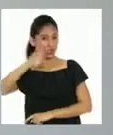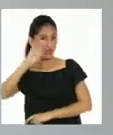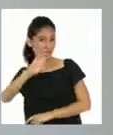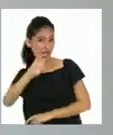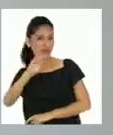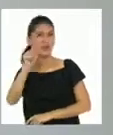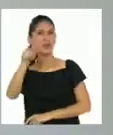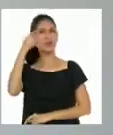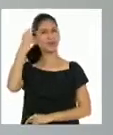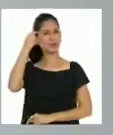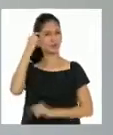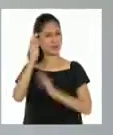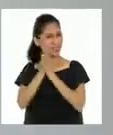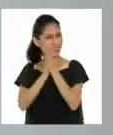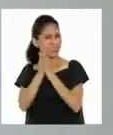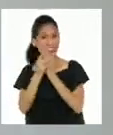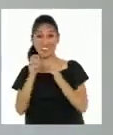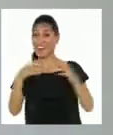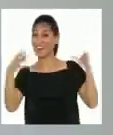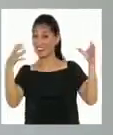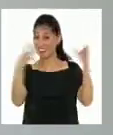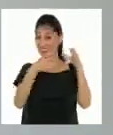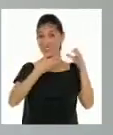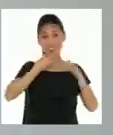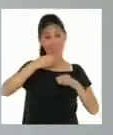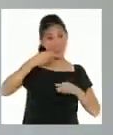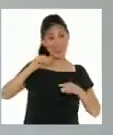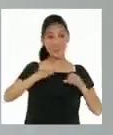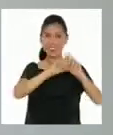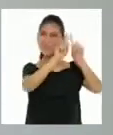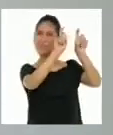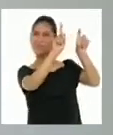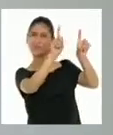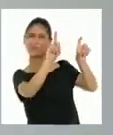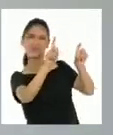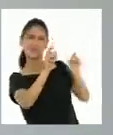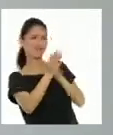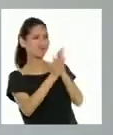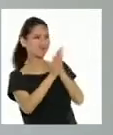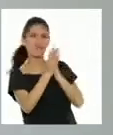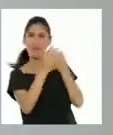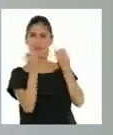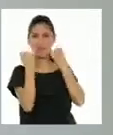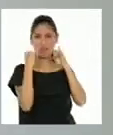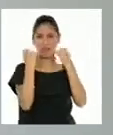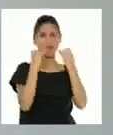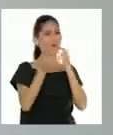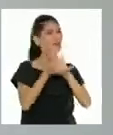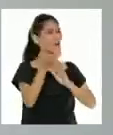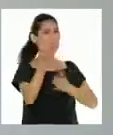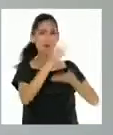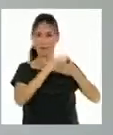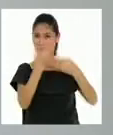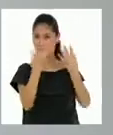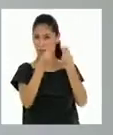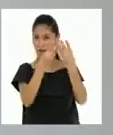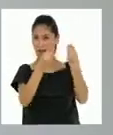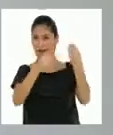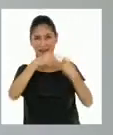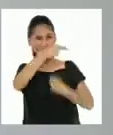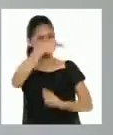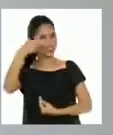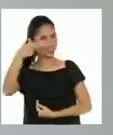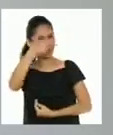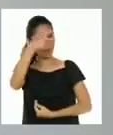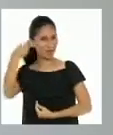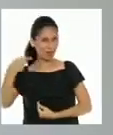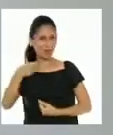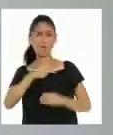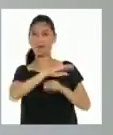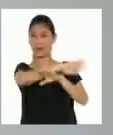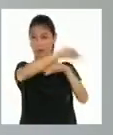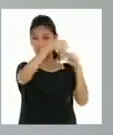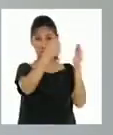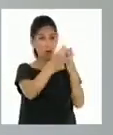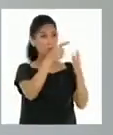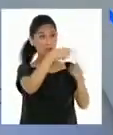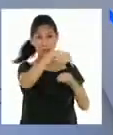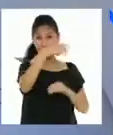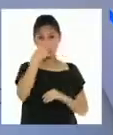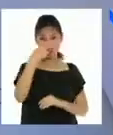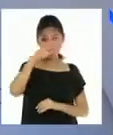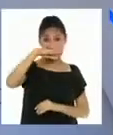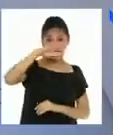queremos obtener información de todas y todos ellos, probablemente tomaría varias semanas y muchos recursos de entrevistas para todas y